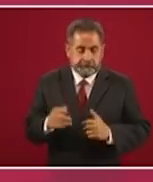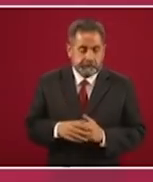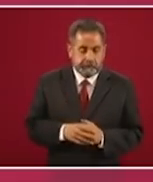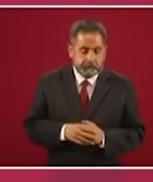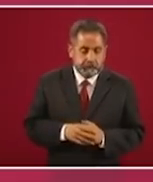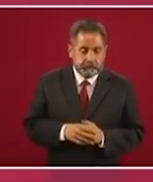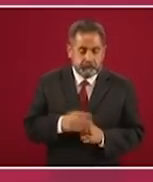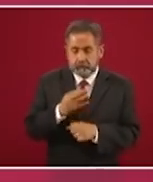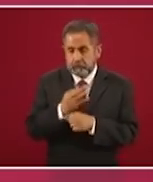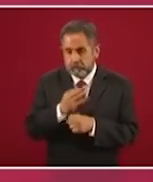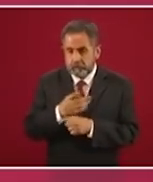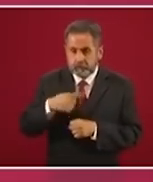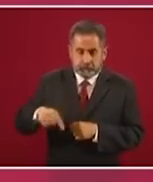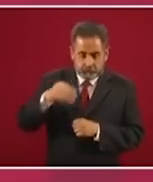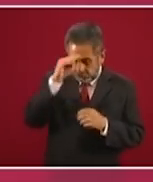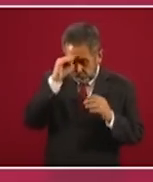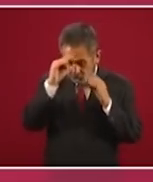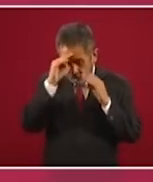la está